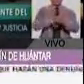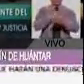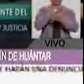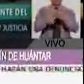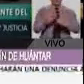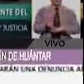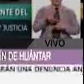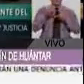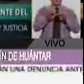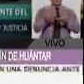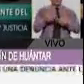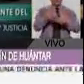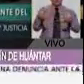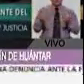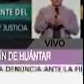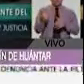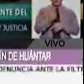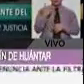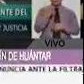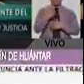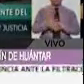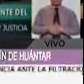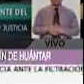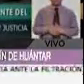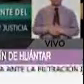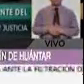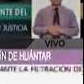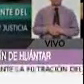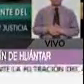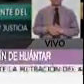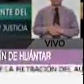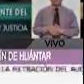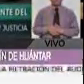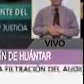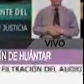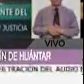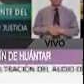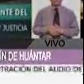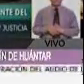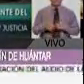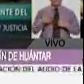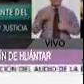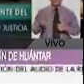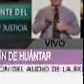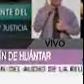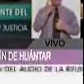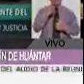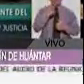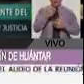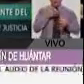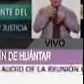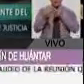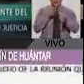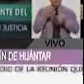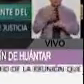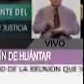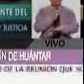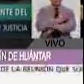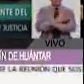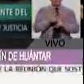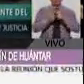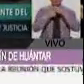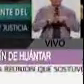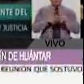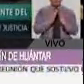dadas a nivel interno? Sí. Yo quiero decirles que desde que se inició